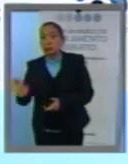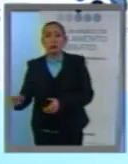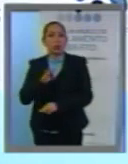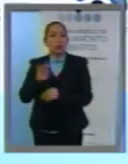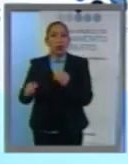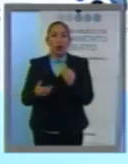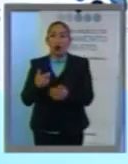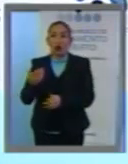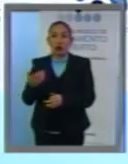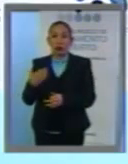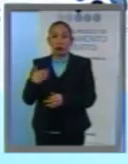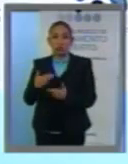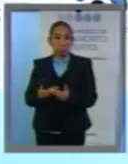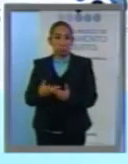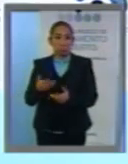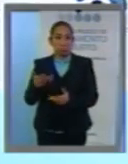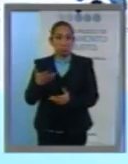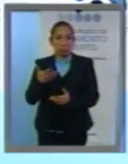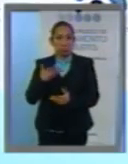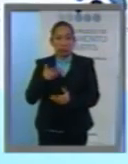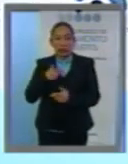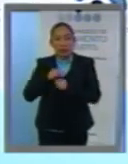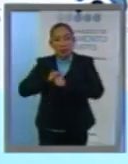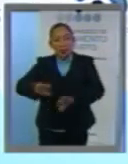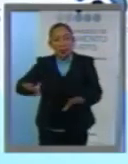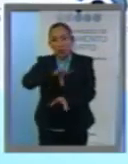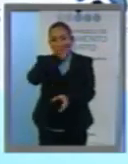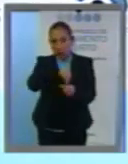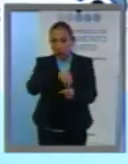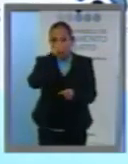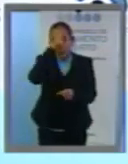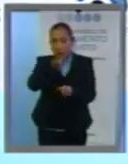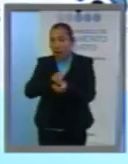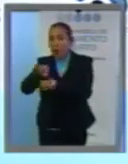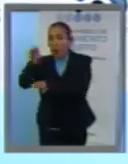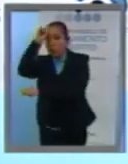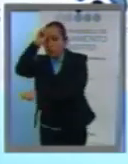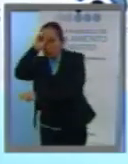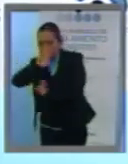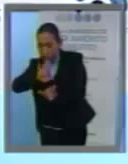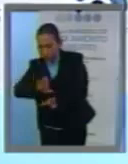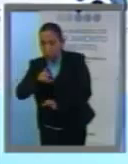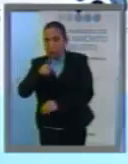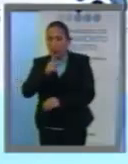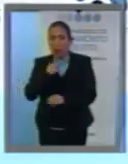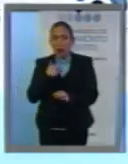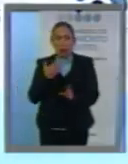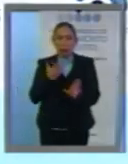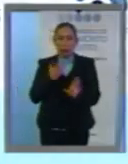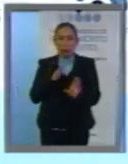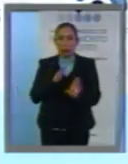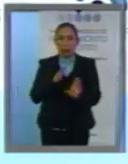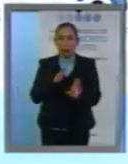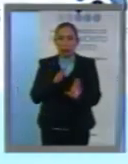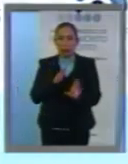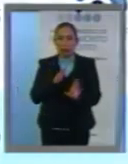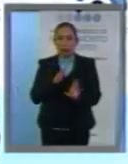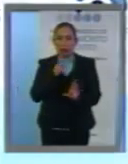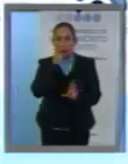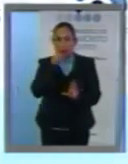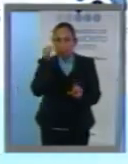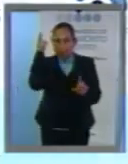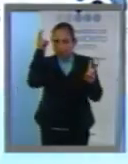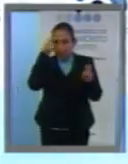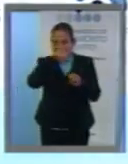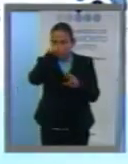el presupuesto ejercido y tener la información completa para poder emitir una opinión. Pero Tomás Oscar Guerra dijo que iba a tocar el